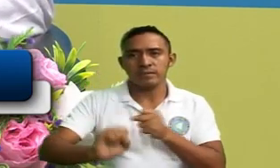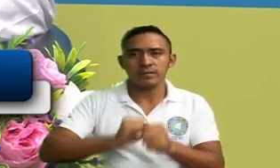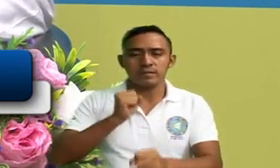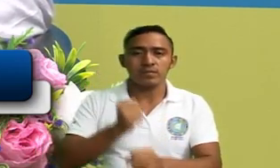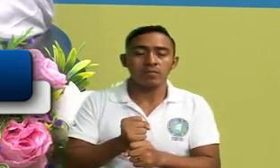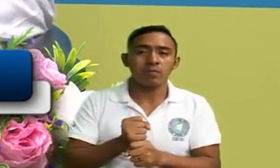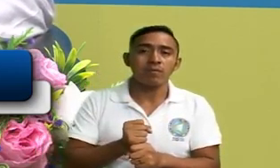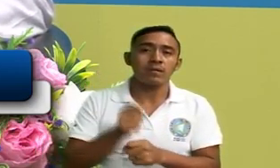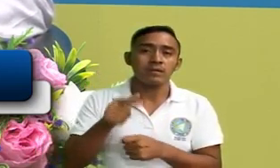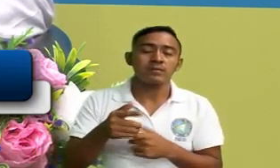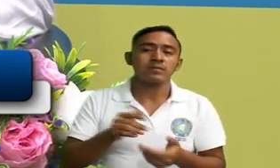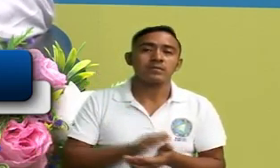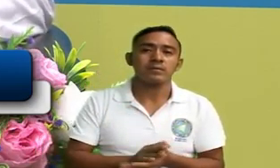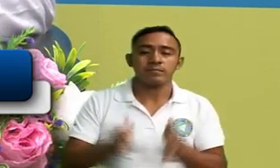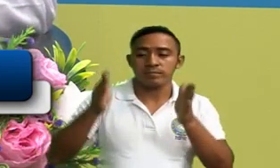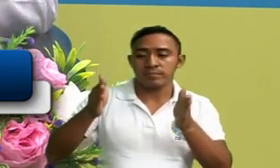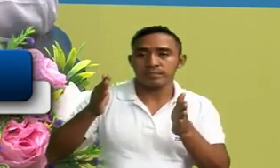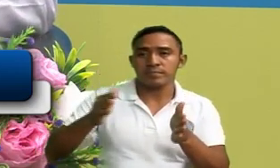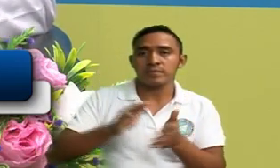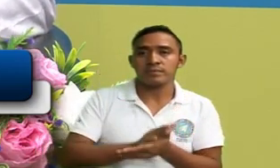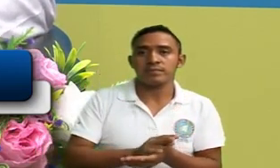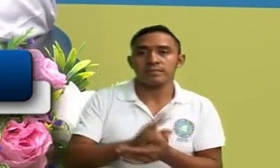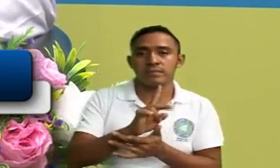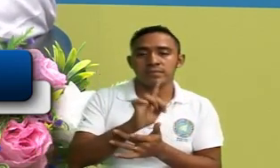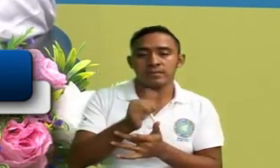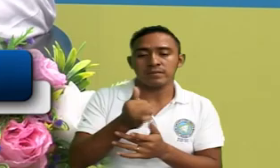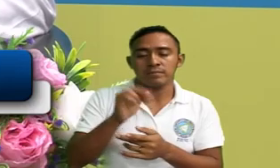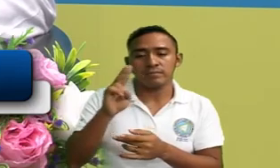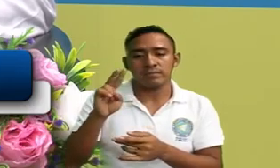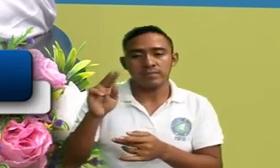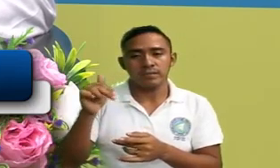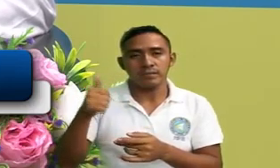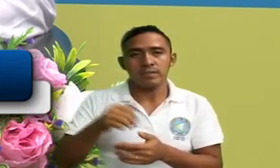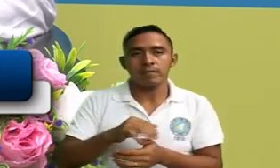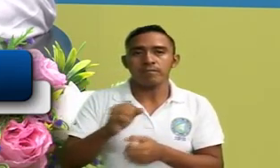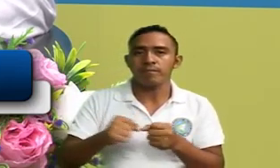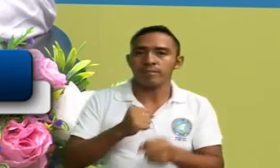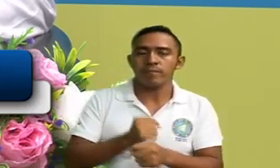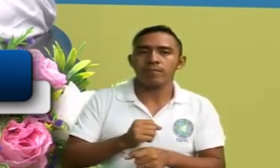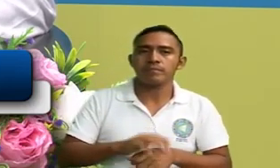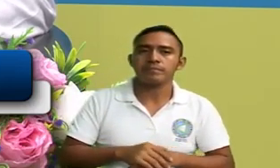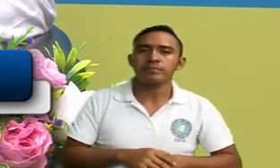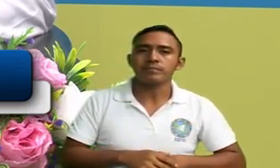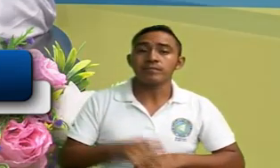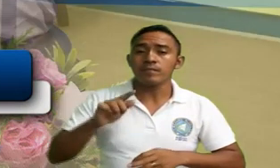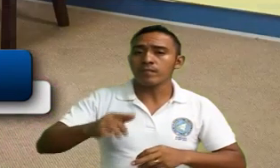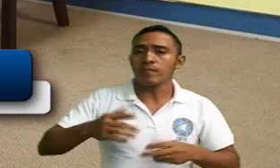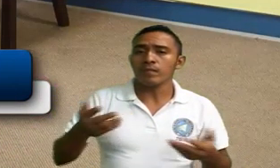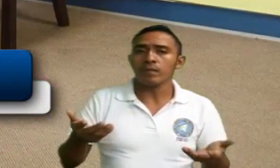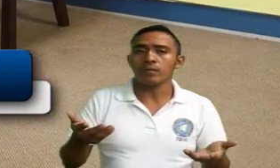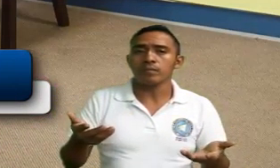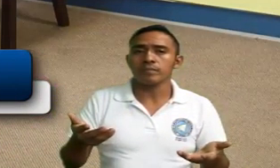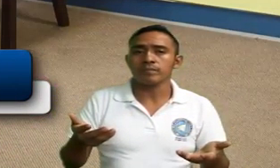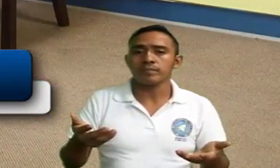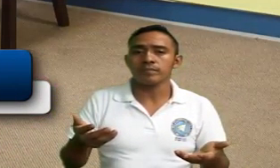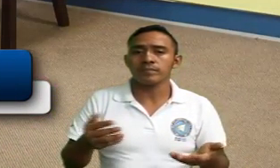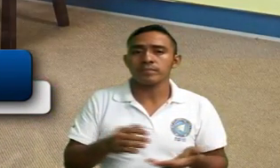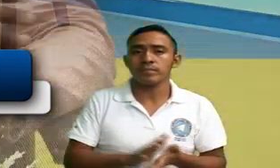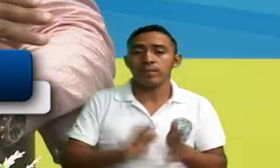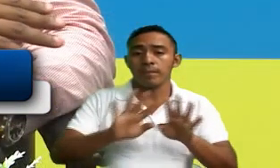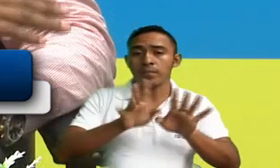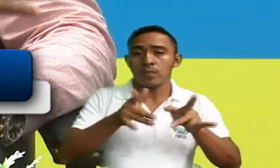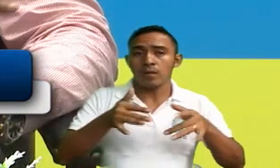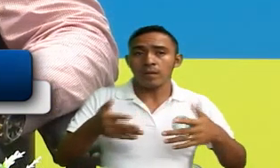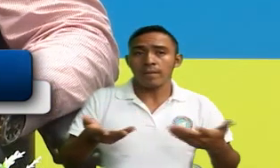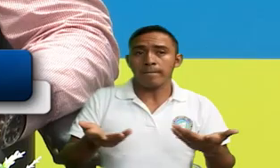edad. Ese es su periodo pico, por decirlo de una forma. Se puede hablar que ese ocurre en la etapa donde la mujer